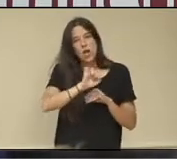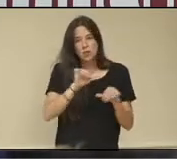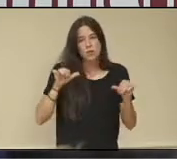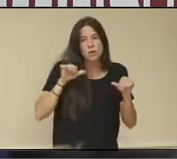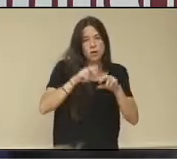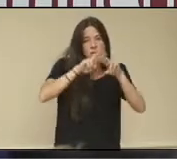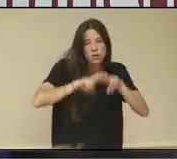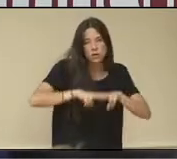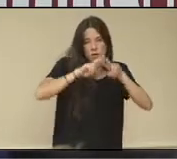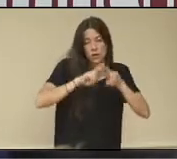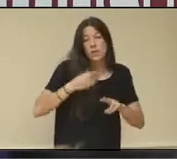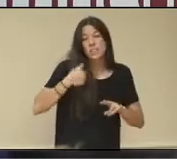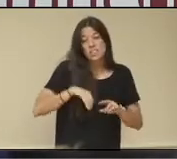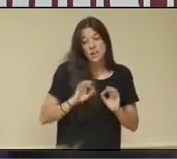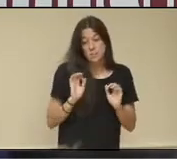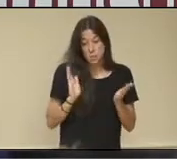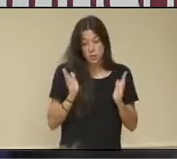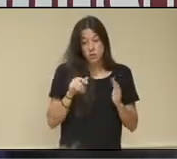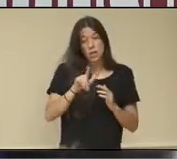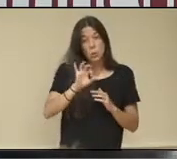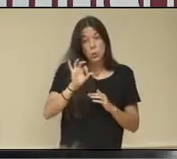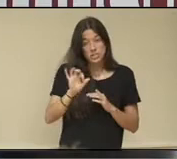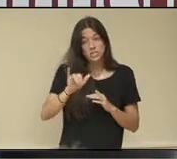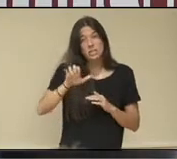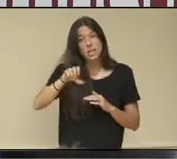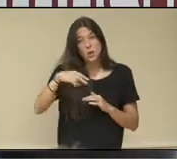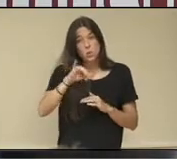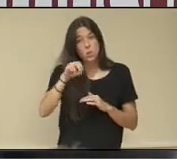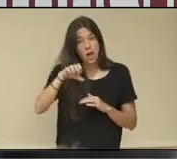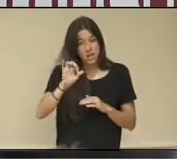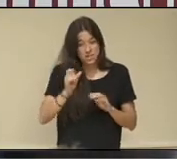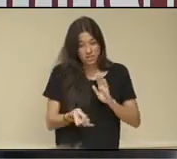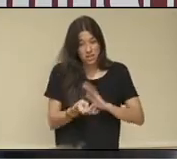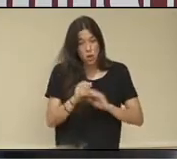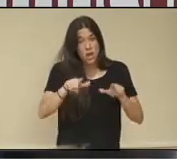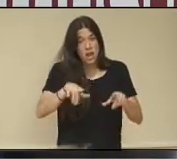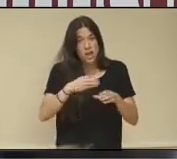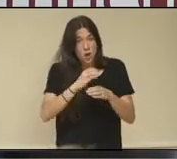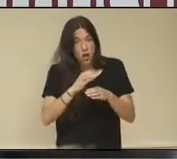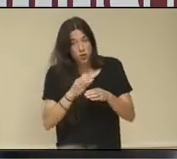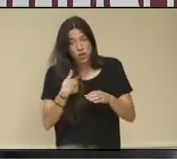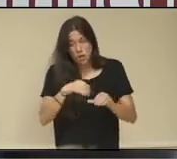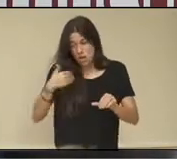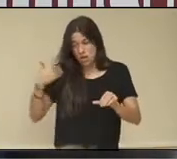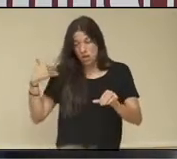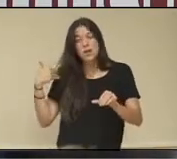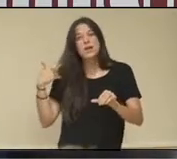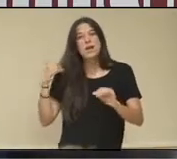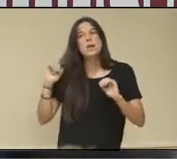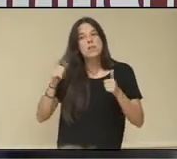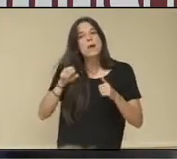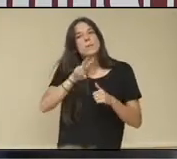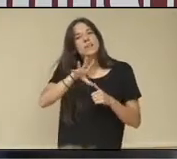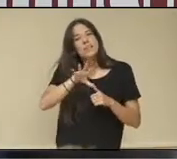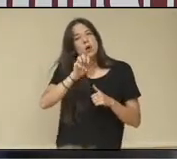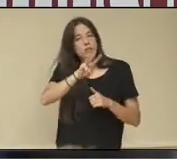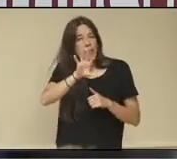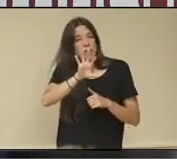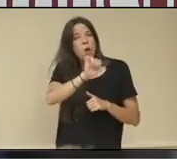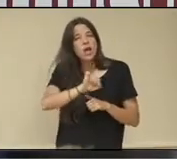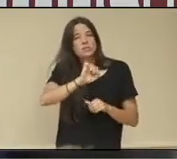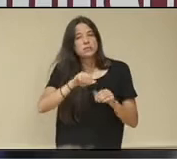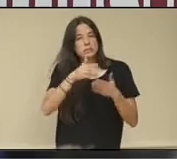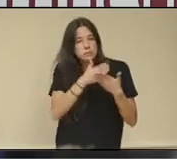lo creó pues, hace muchos años. Y en este tiempo hemos estudiado la biología de los coronavirus con